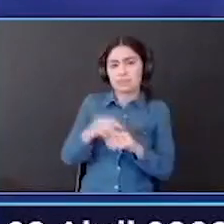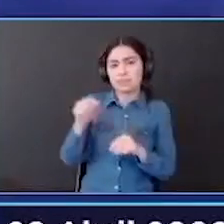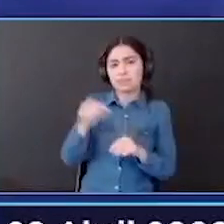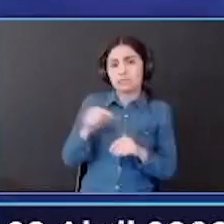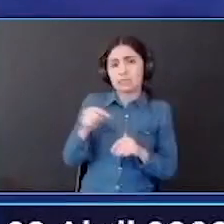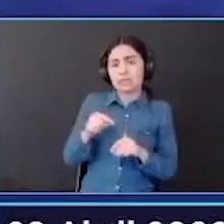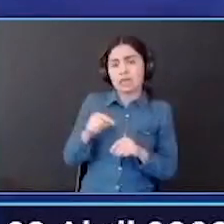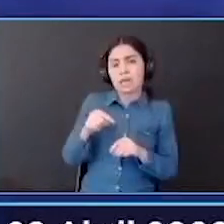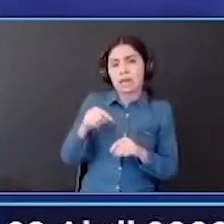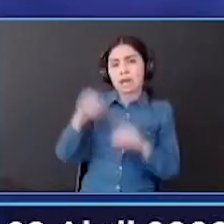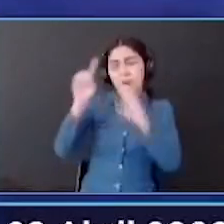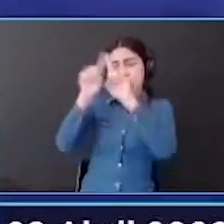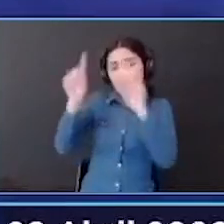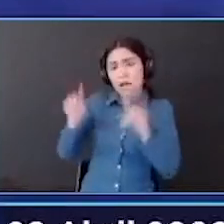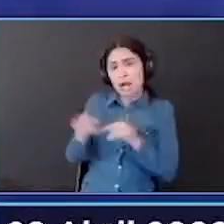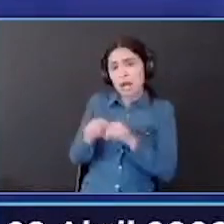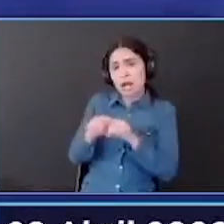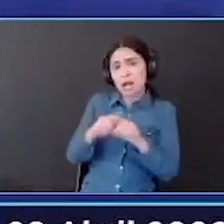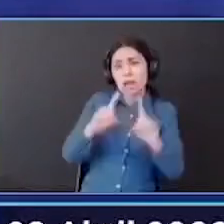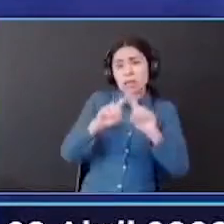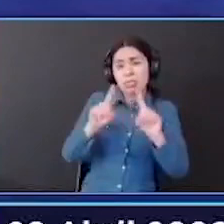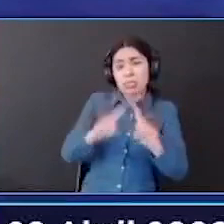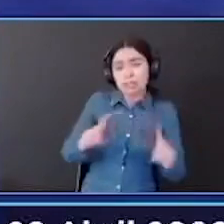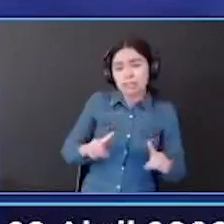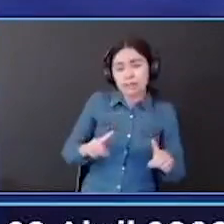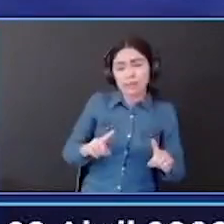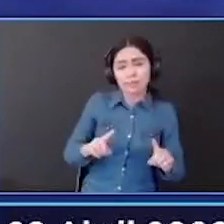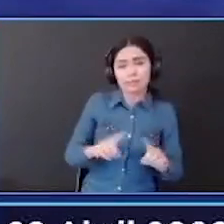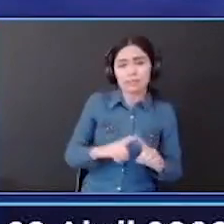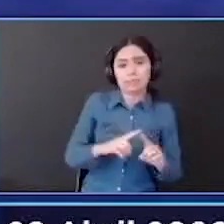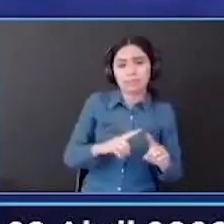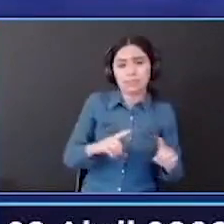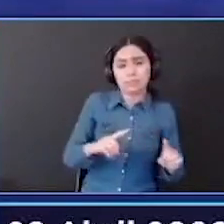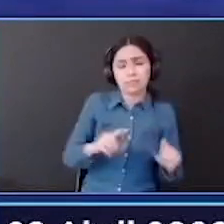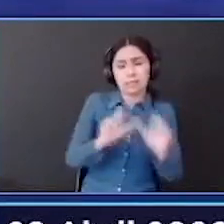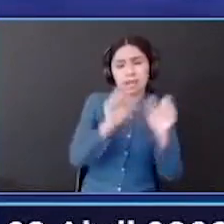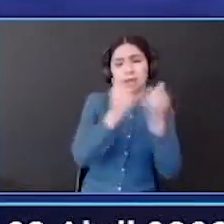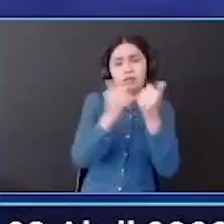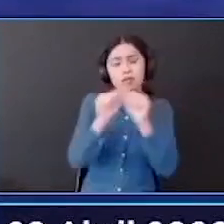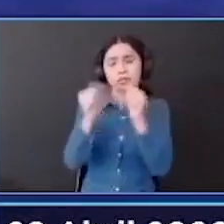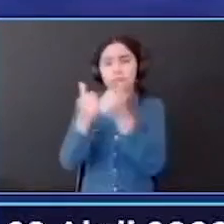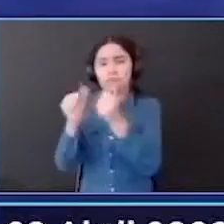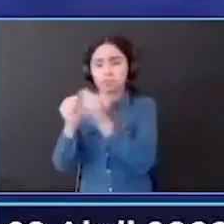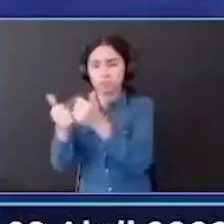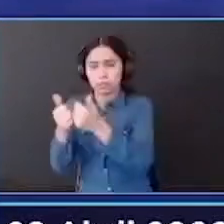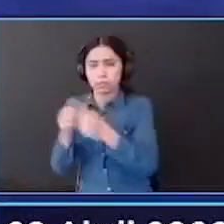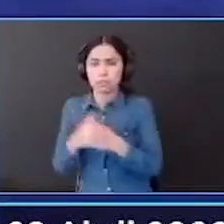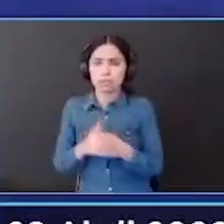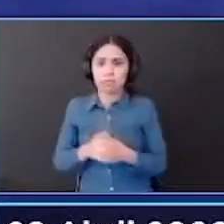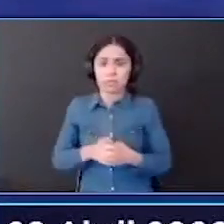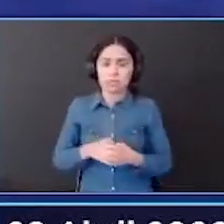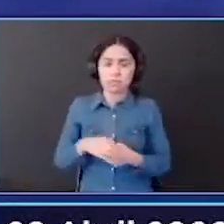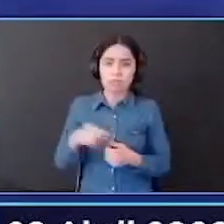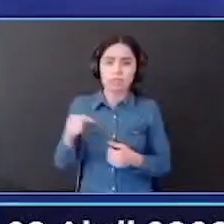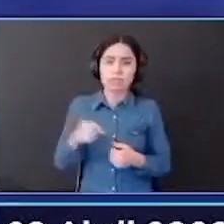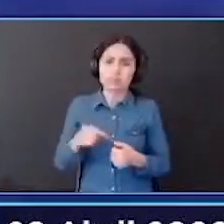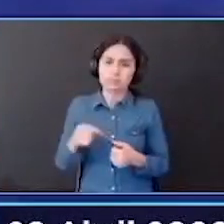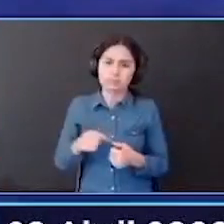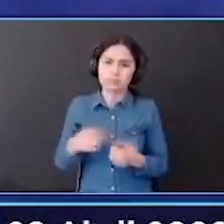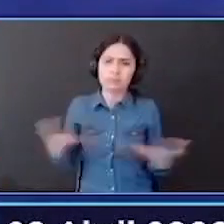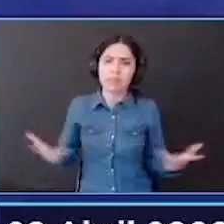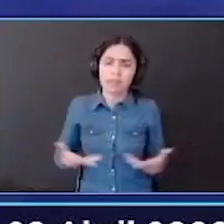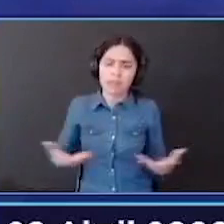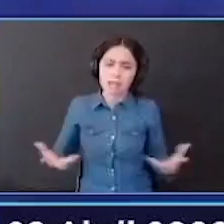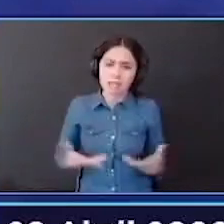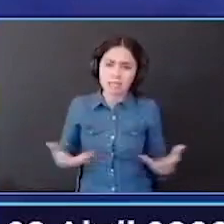servicios brindados por dependencias y organizaciones de la sociedad civil, y hemos establecido una